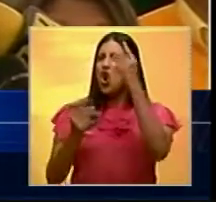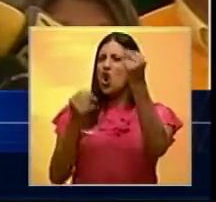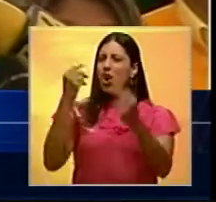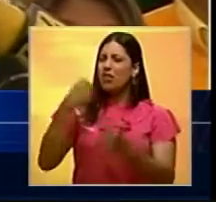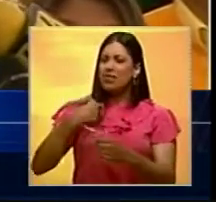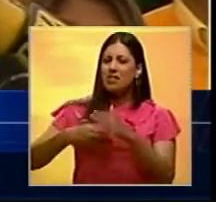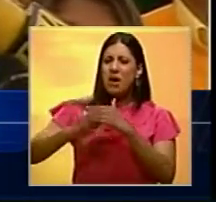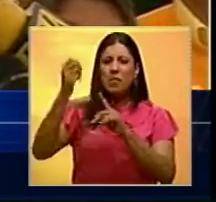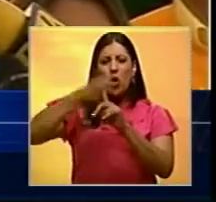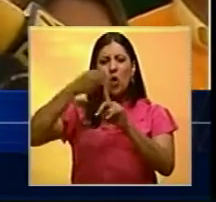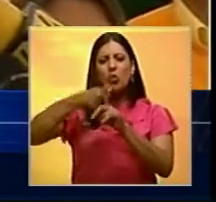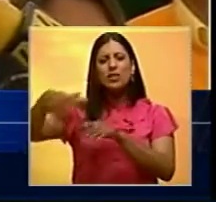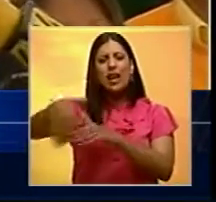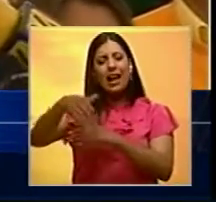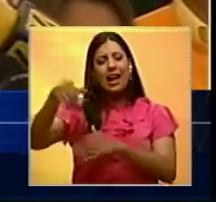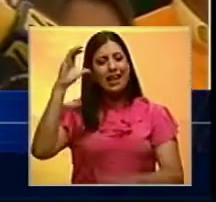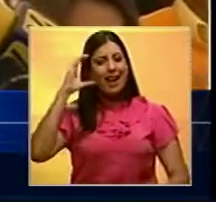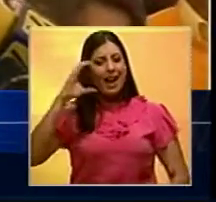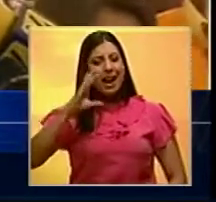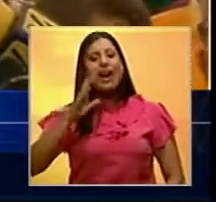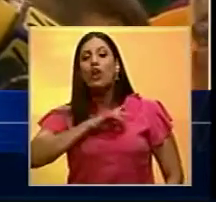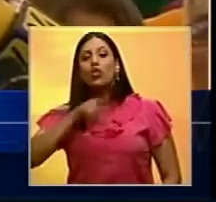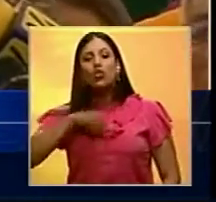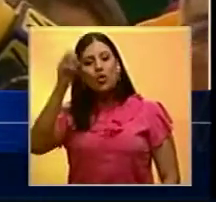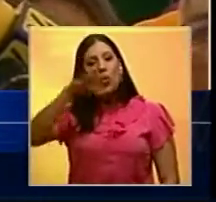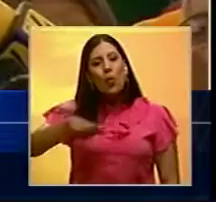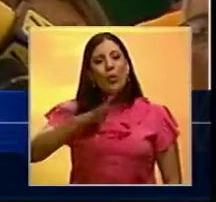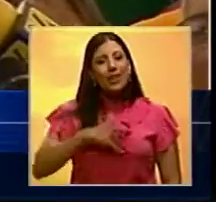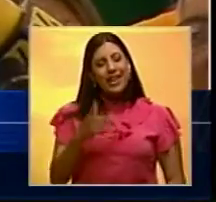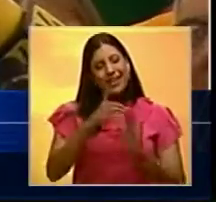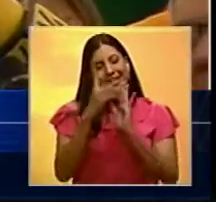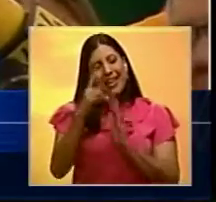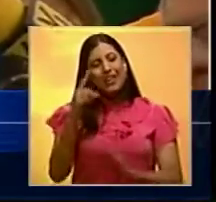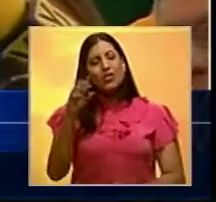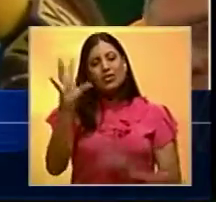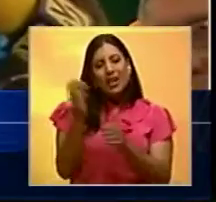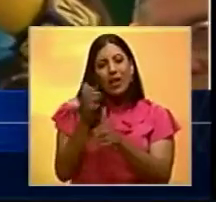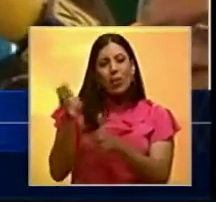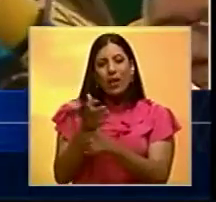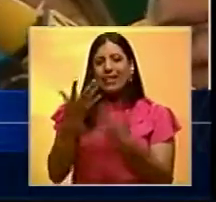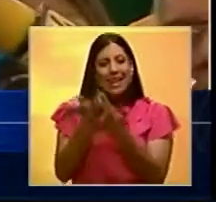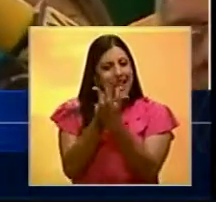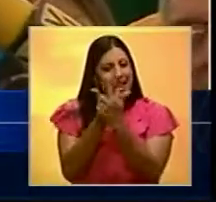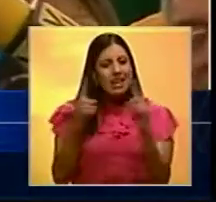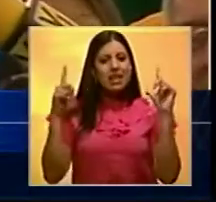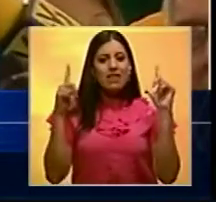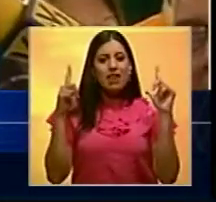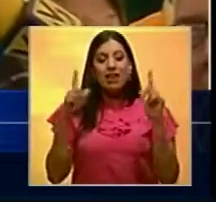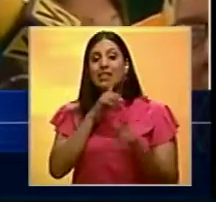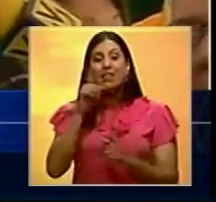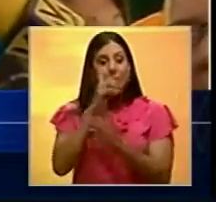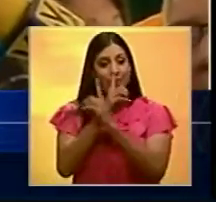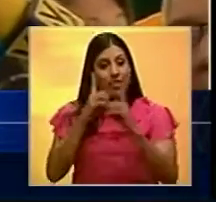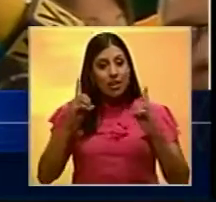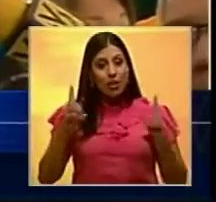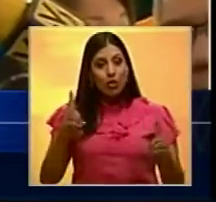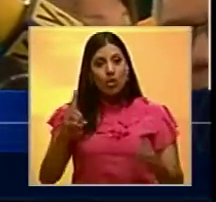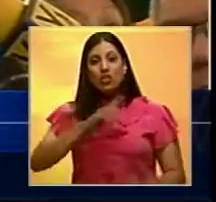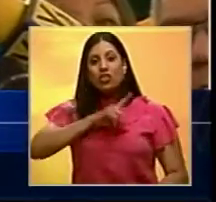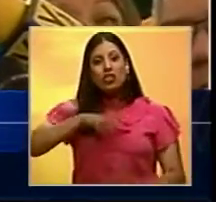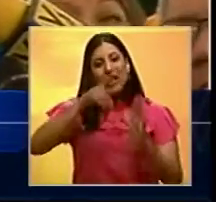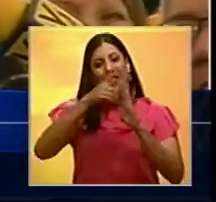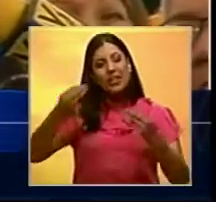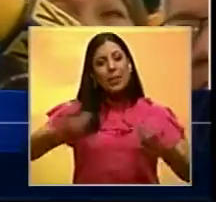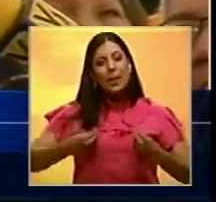nosotros salir a luchar en las calles de Caracas lo que el pueblo tiene derecho a conquistar, que es la libertad, que es la democracia y que es el